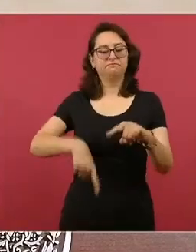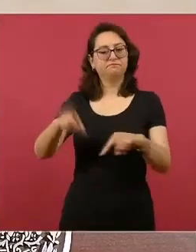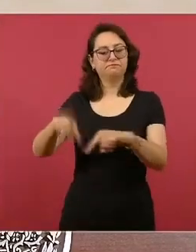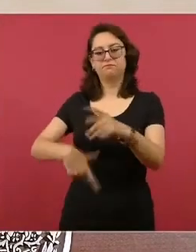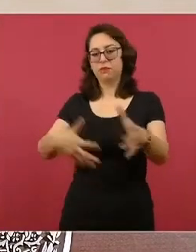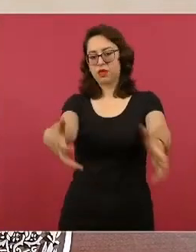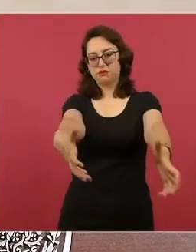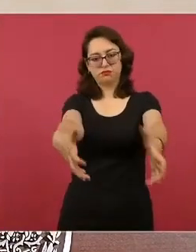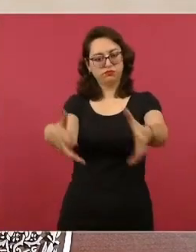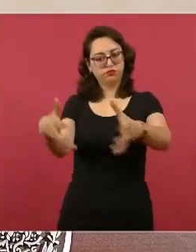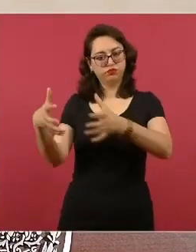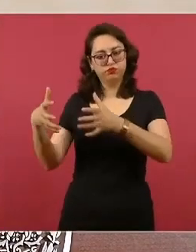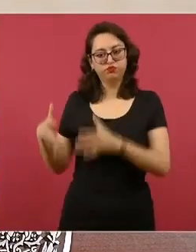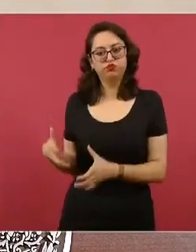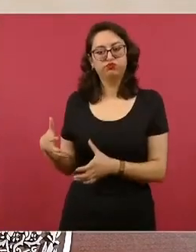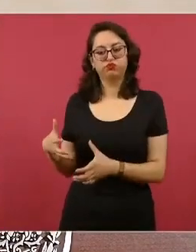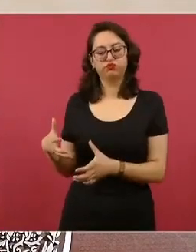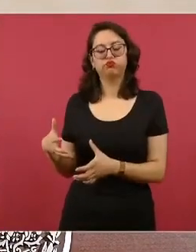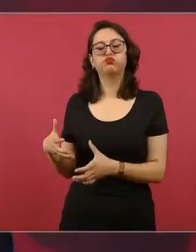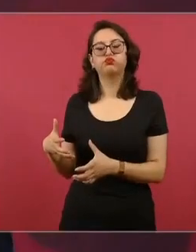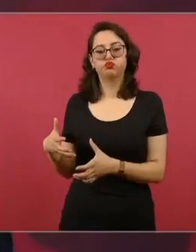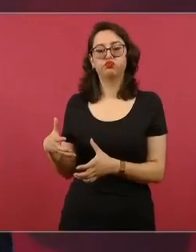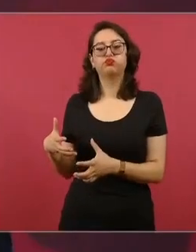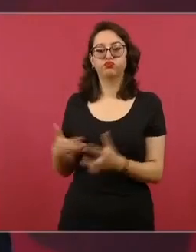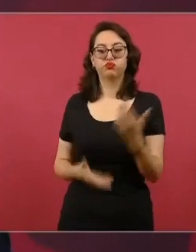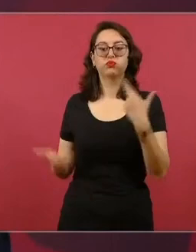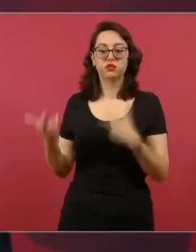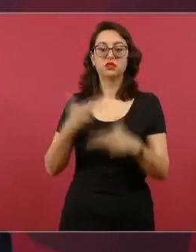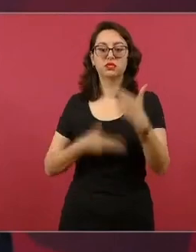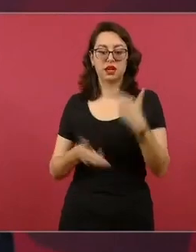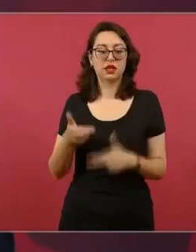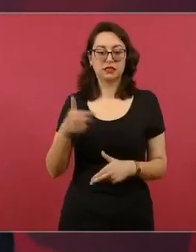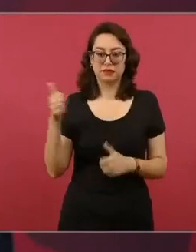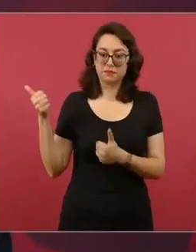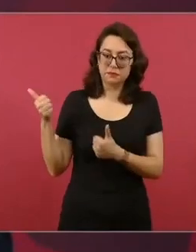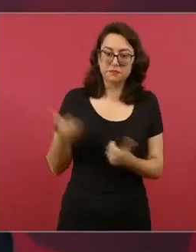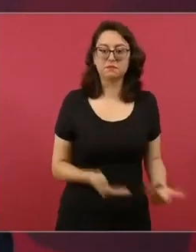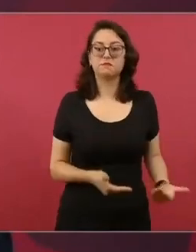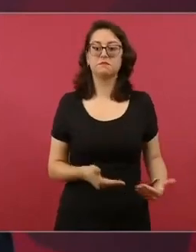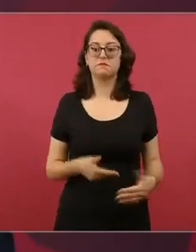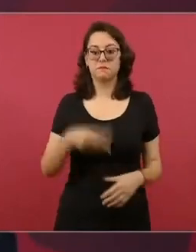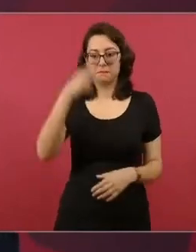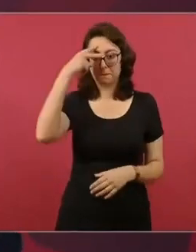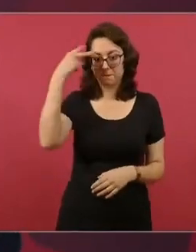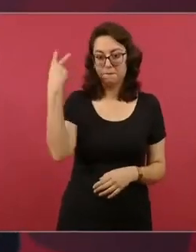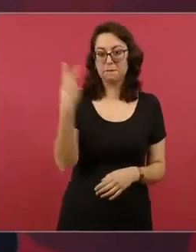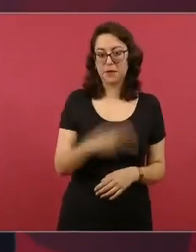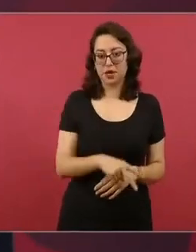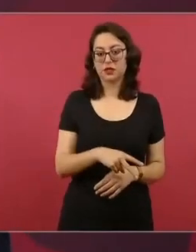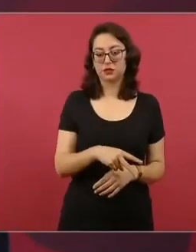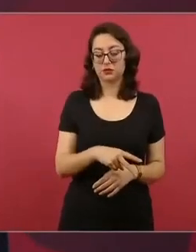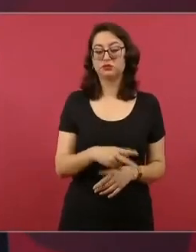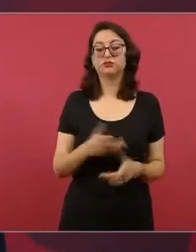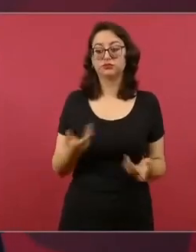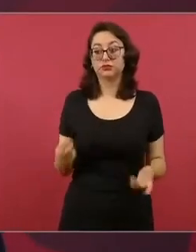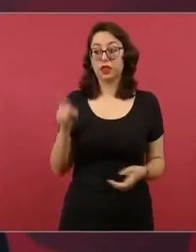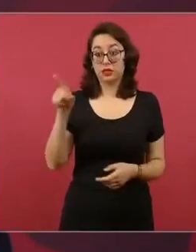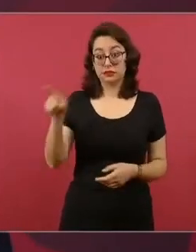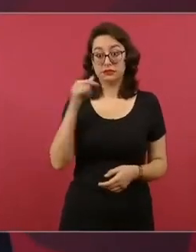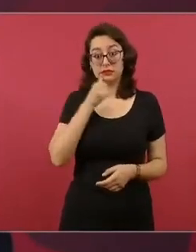decomisan. Los carabineros tienen una sección con ese